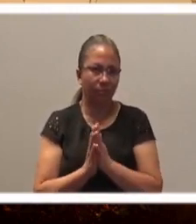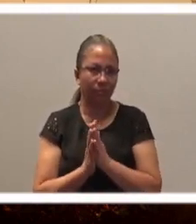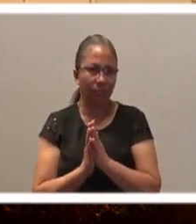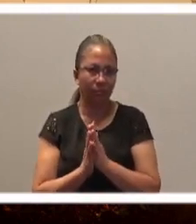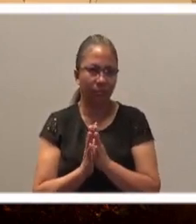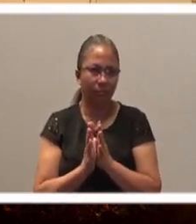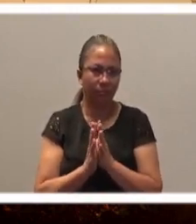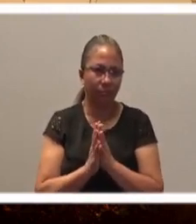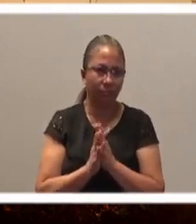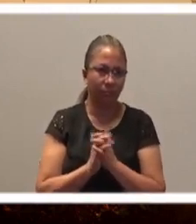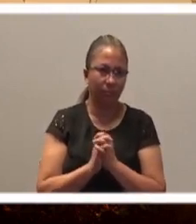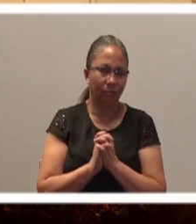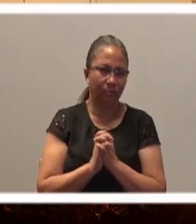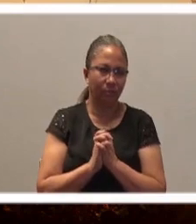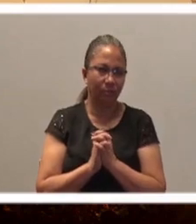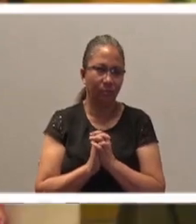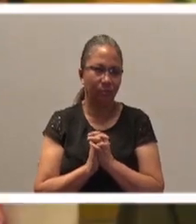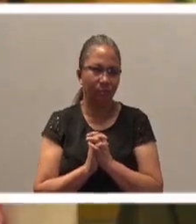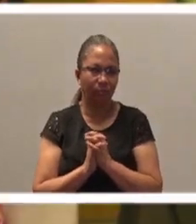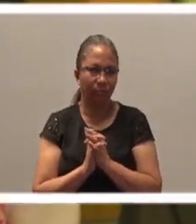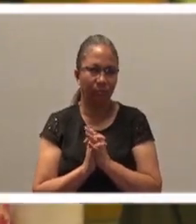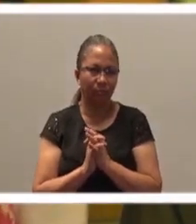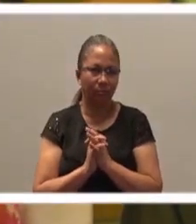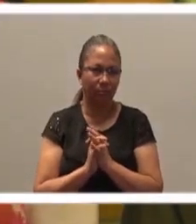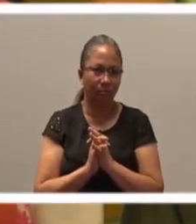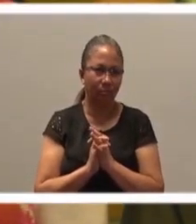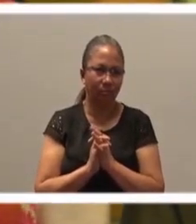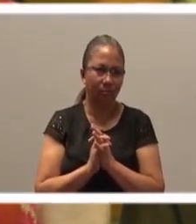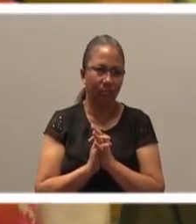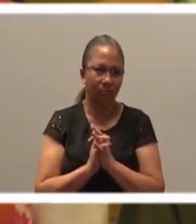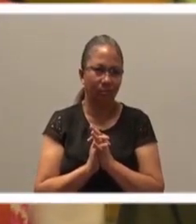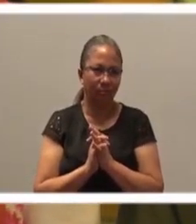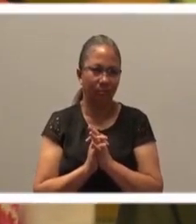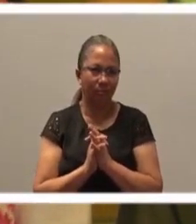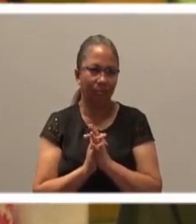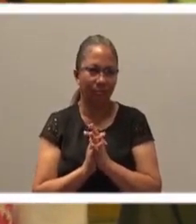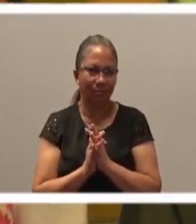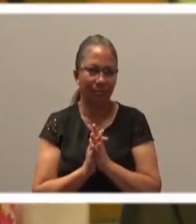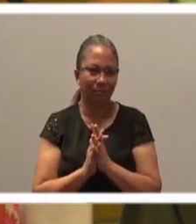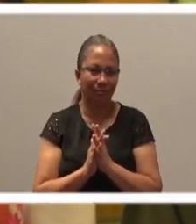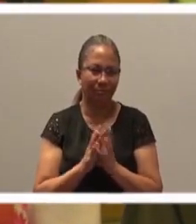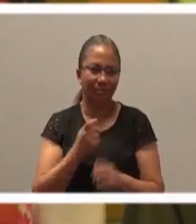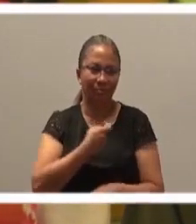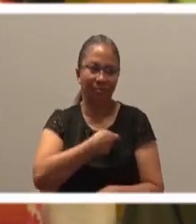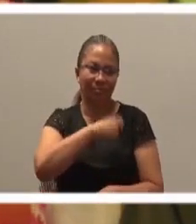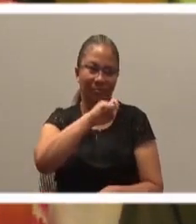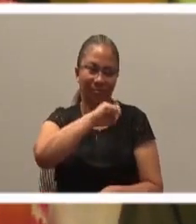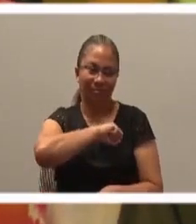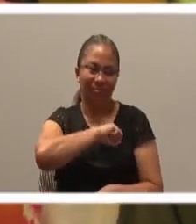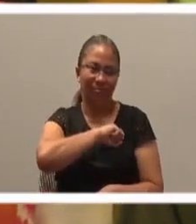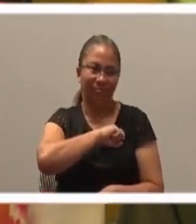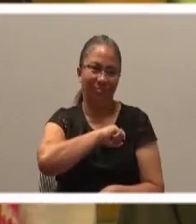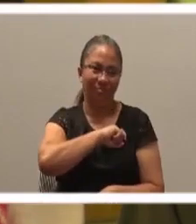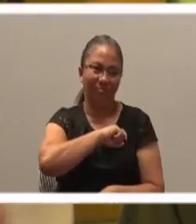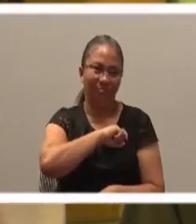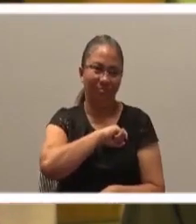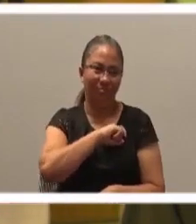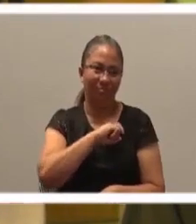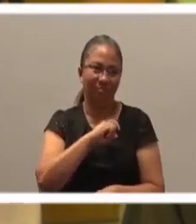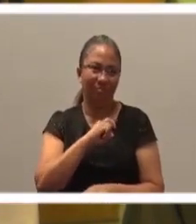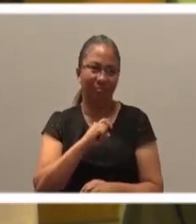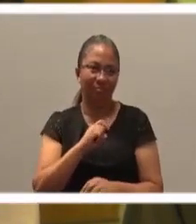soldado a casa hoy regresó, y un niño enfermo se curó, y no